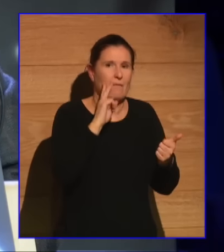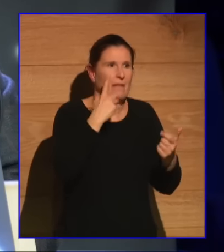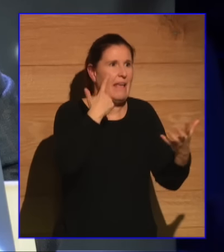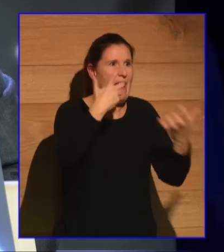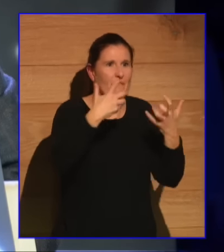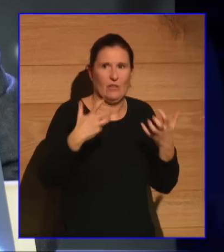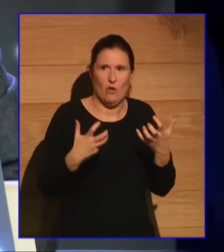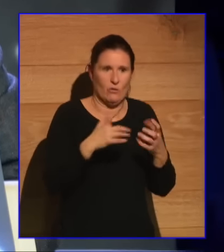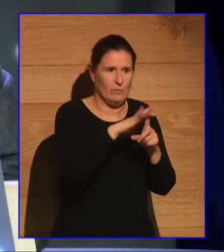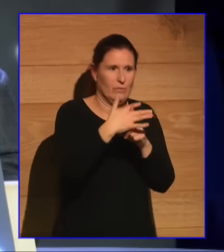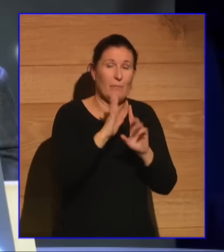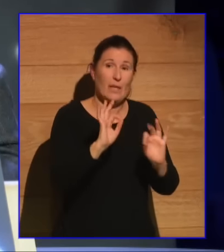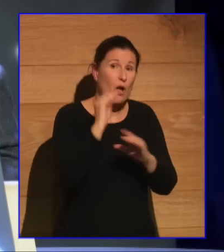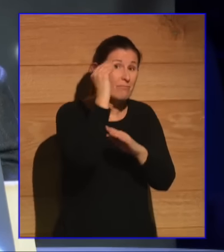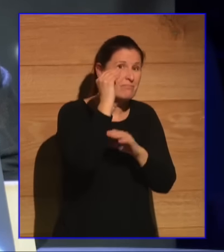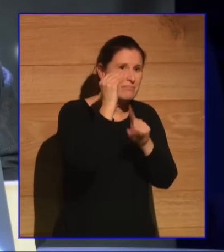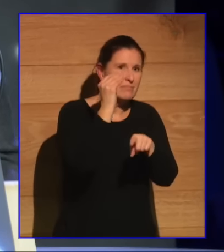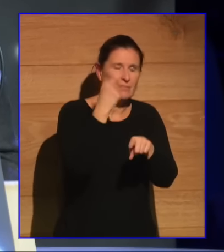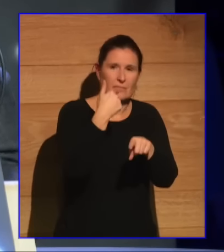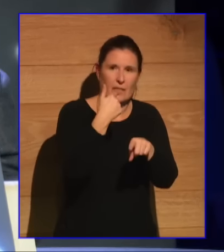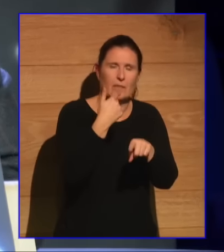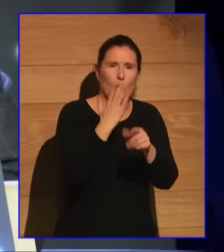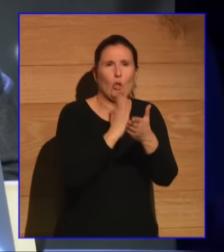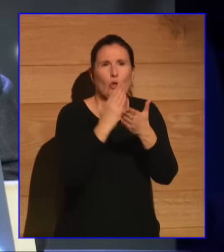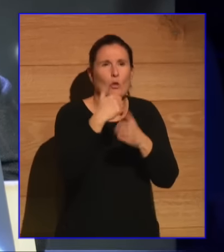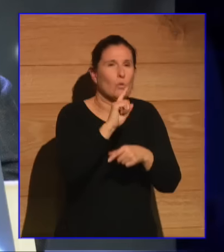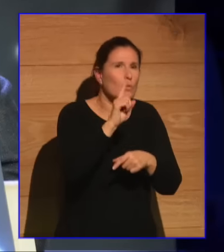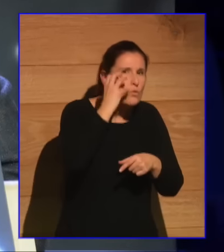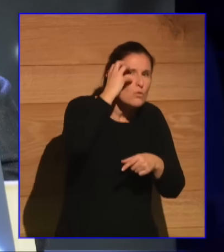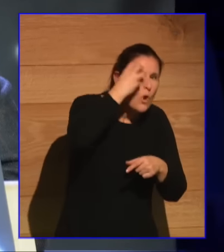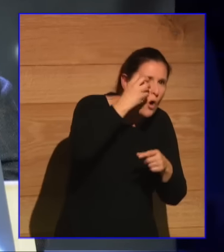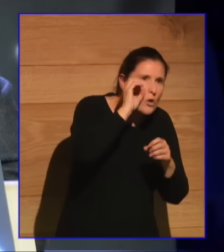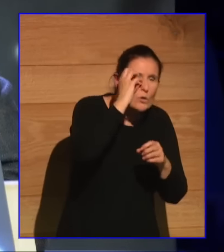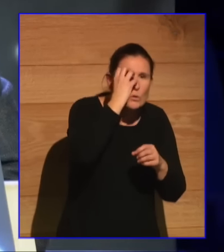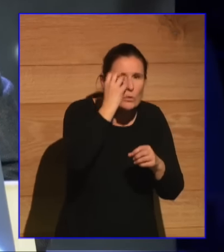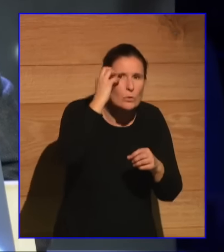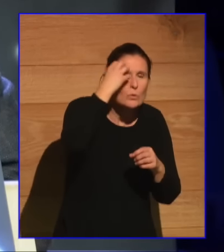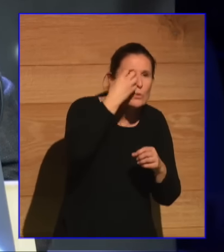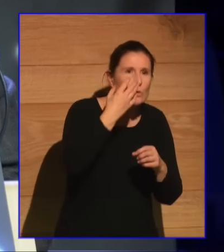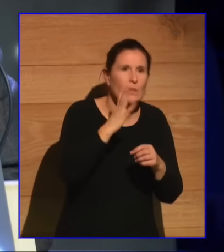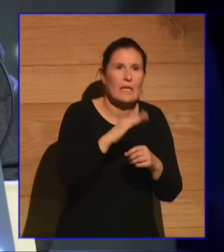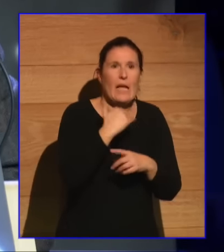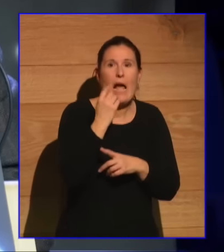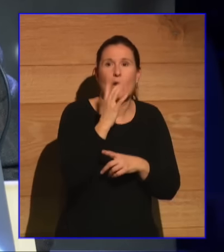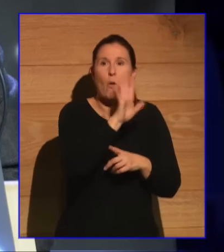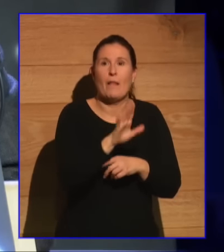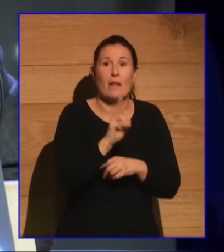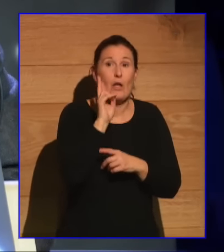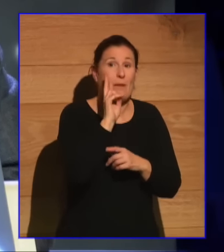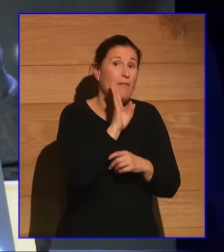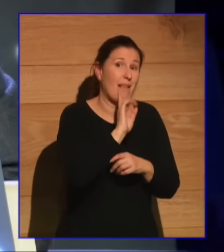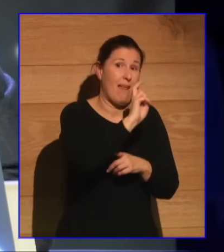las cosas, pero el bicho es enormemente fragmentario, un ojo. Es prodigioso. Lo que estamos viendo es algo muy parecido a lo que vemos en el mar,